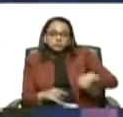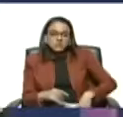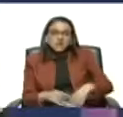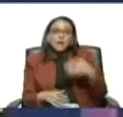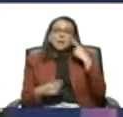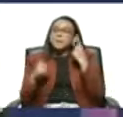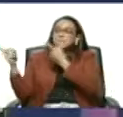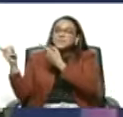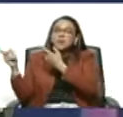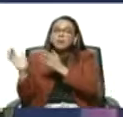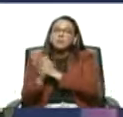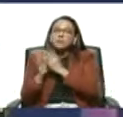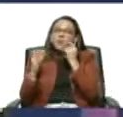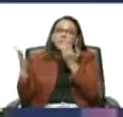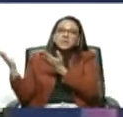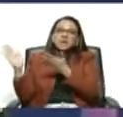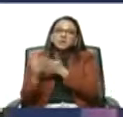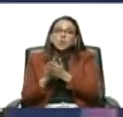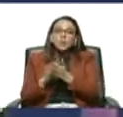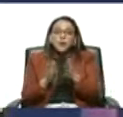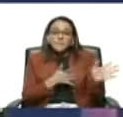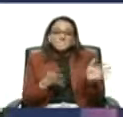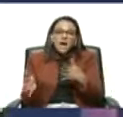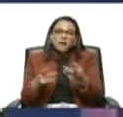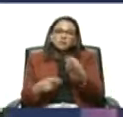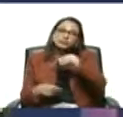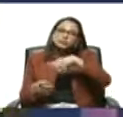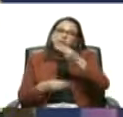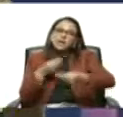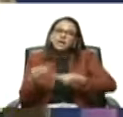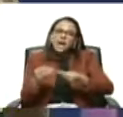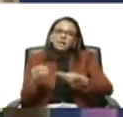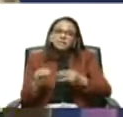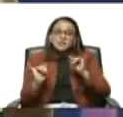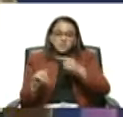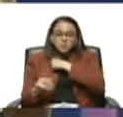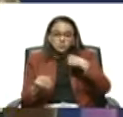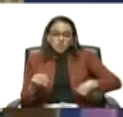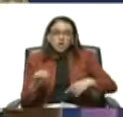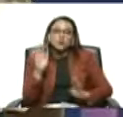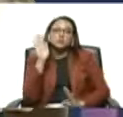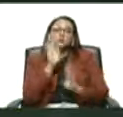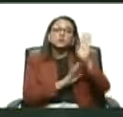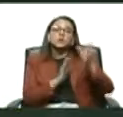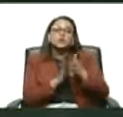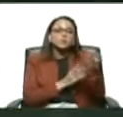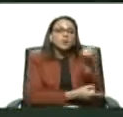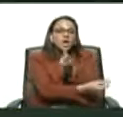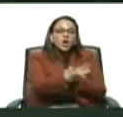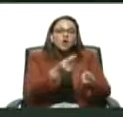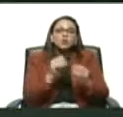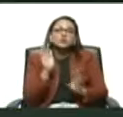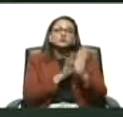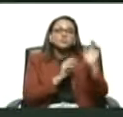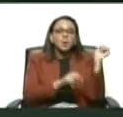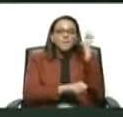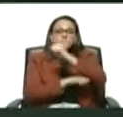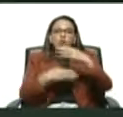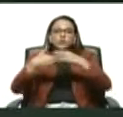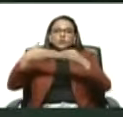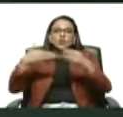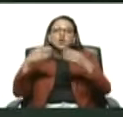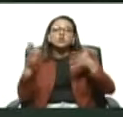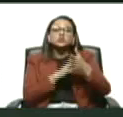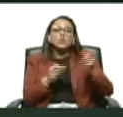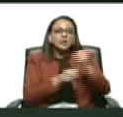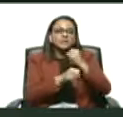de este año, ya en su comercio exterior, el yuan superó al dólar en su empleo para las transacciones